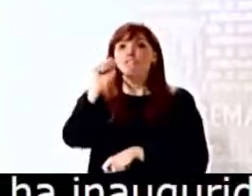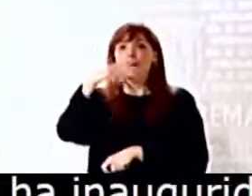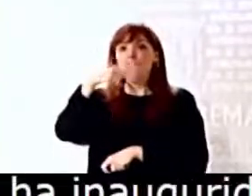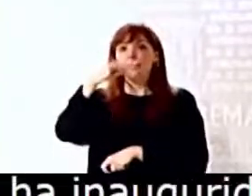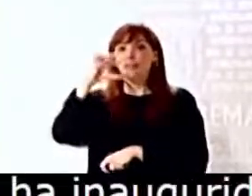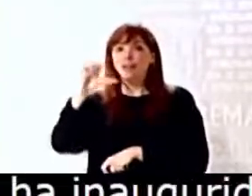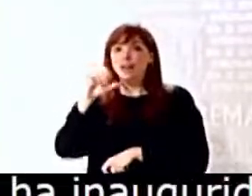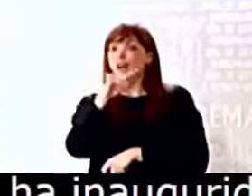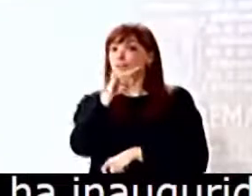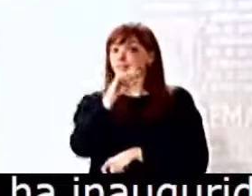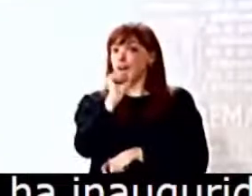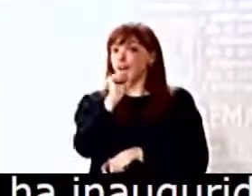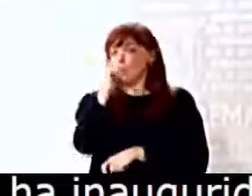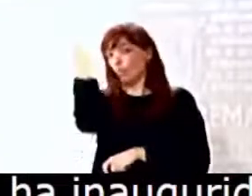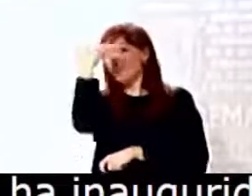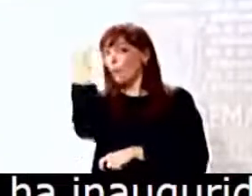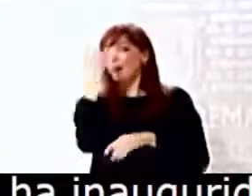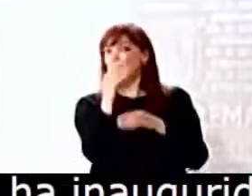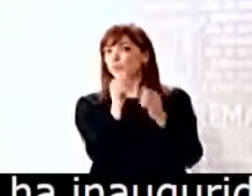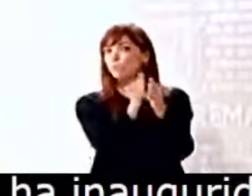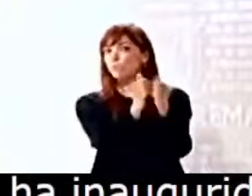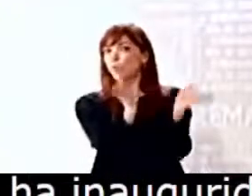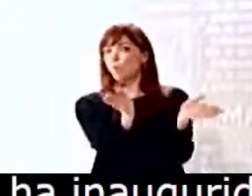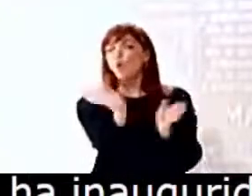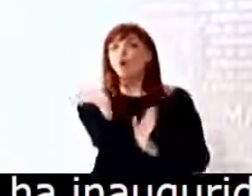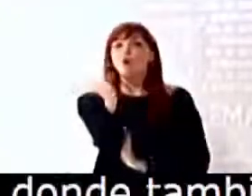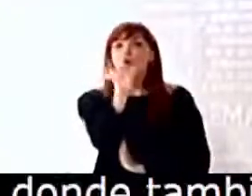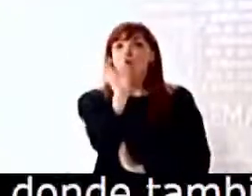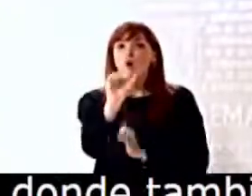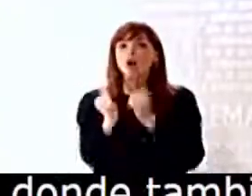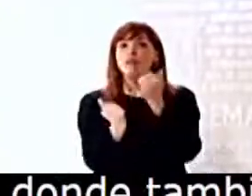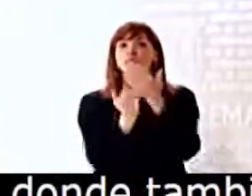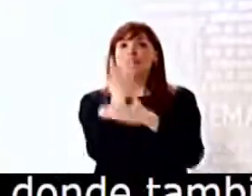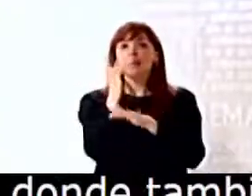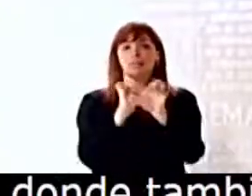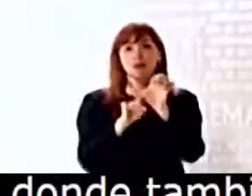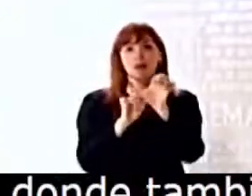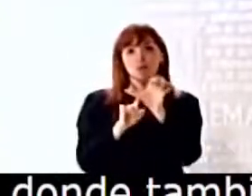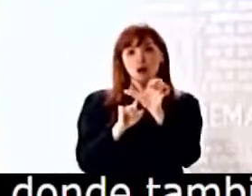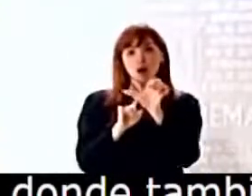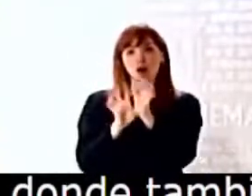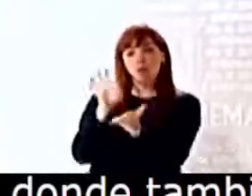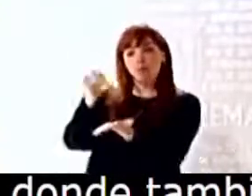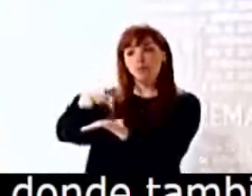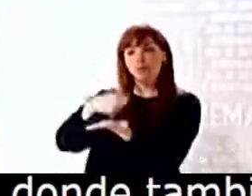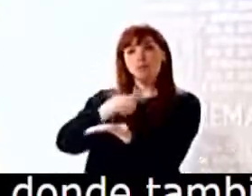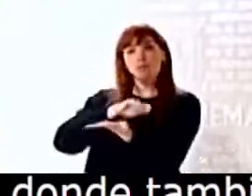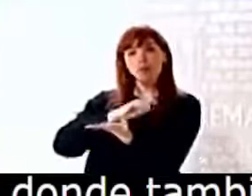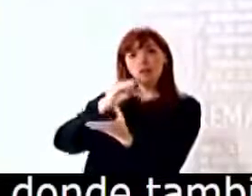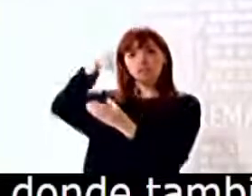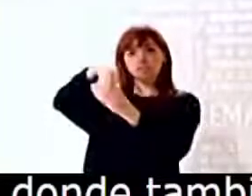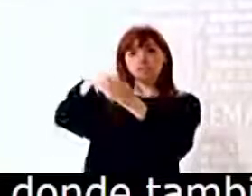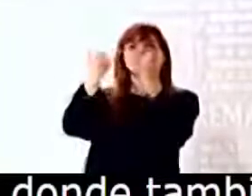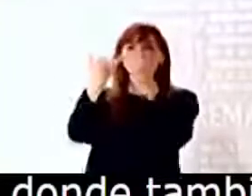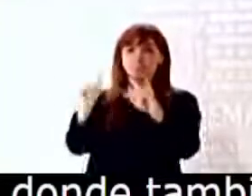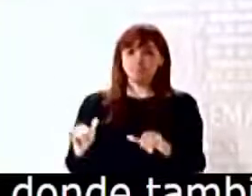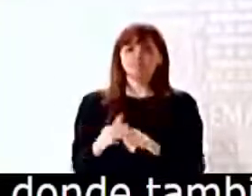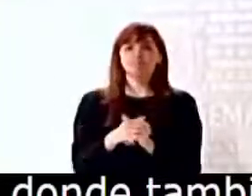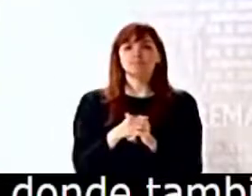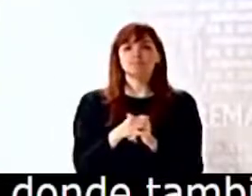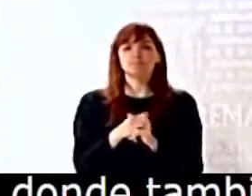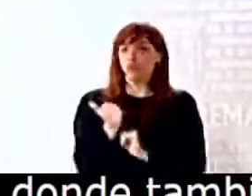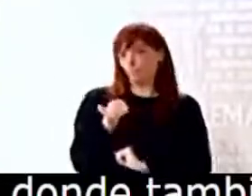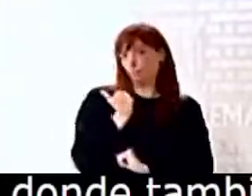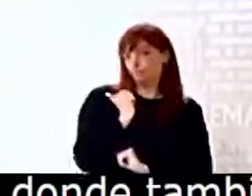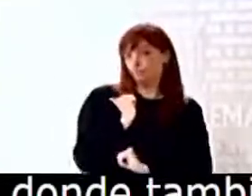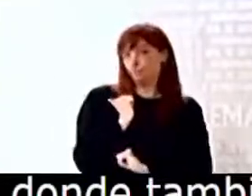Dubái, o donde también se ha celebrado el Día de Extremadura en el pabellón de España. Pero en ese viaje también